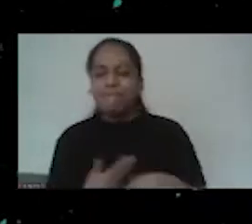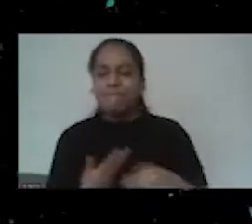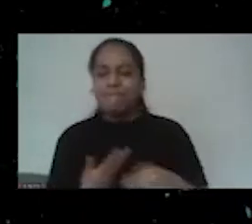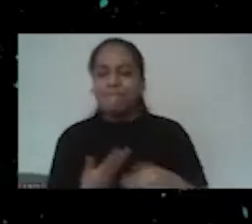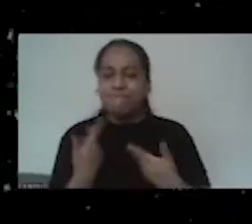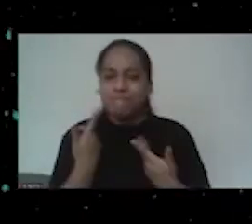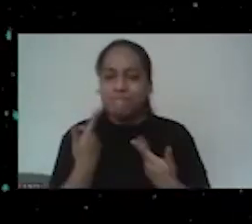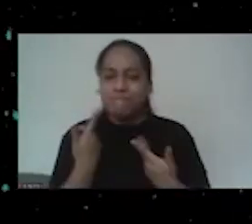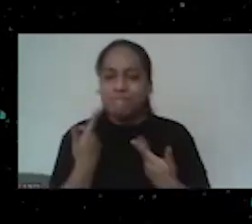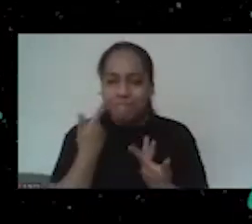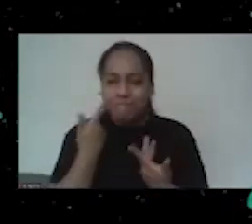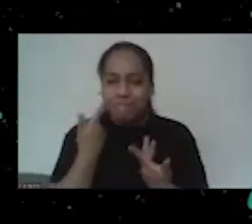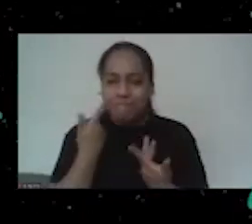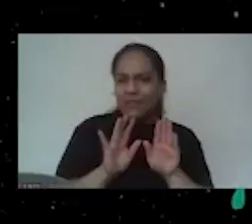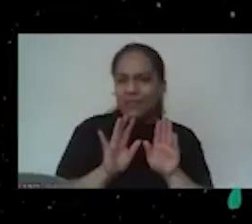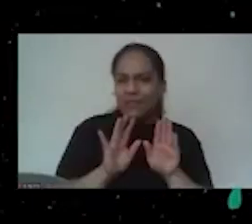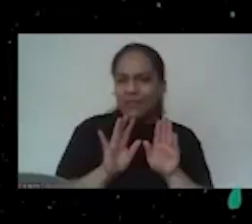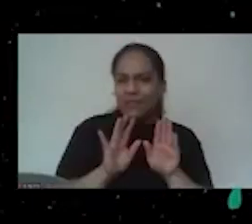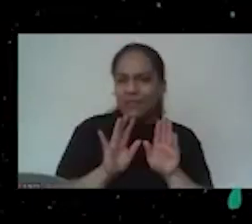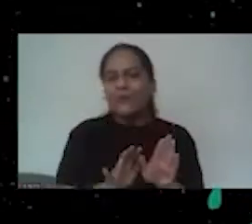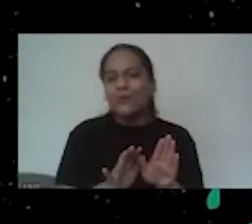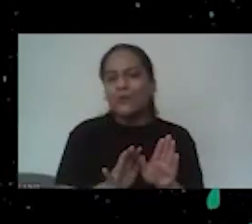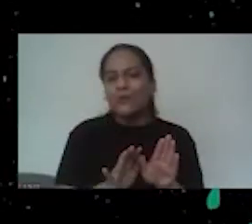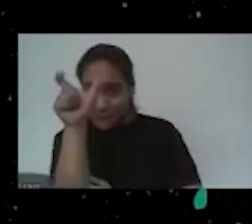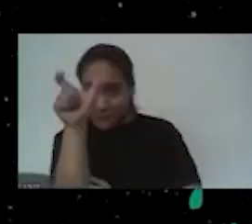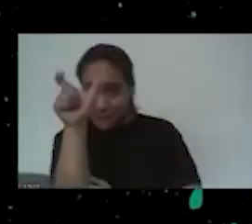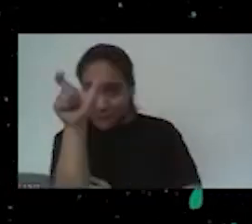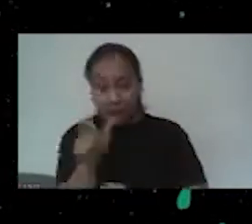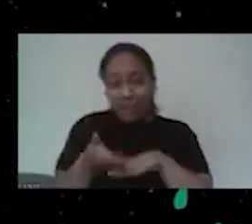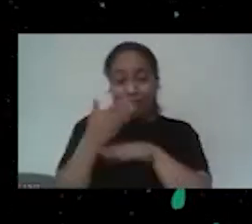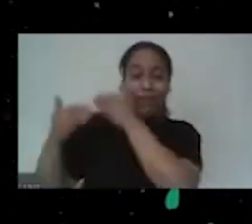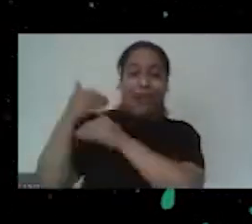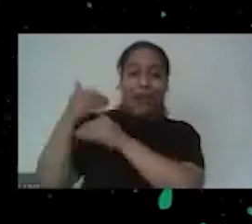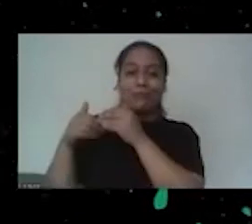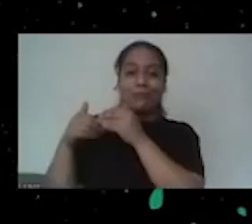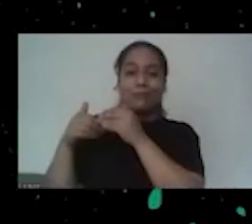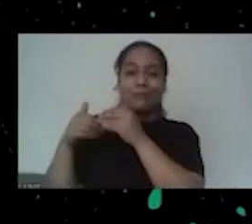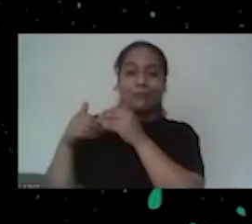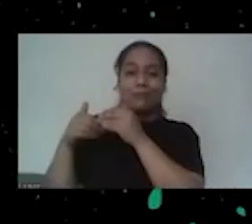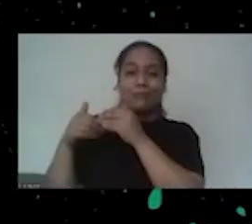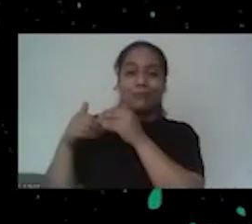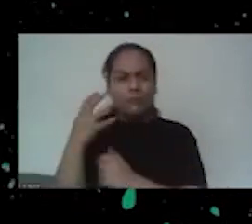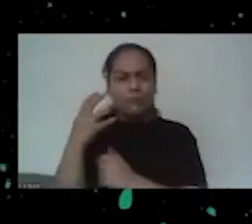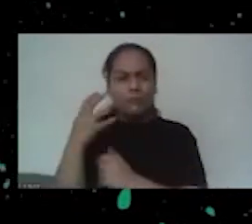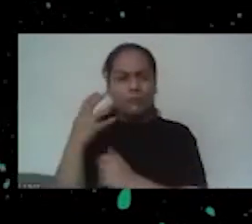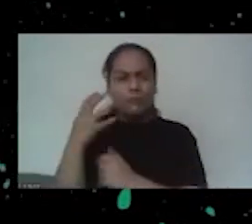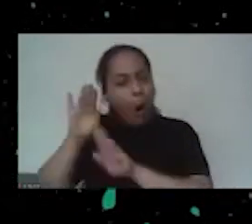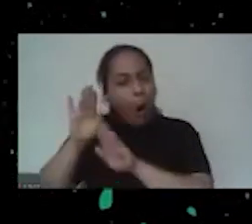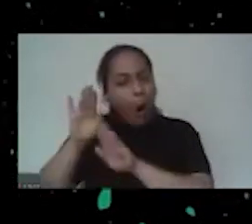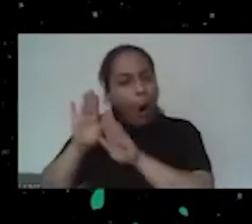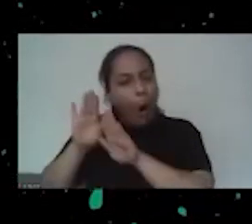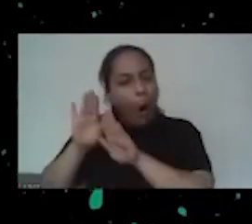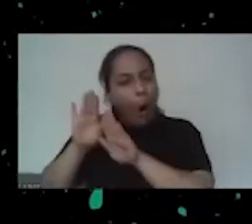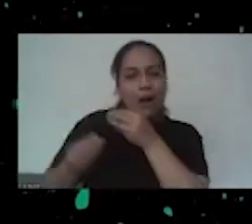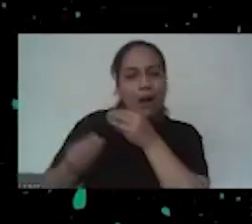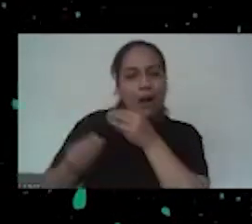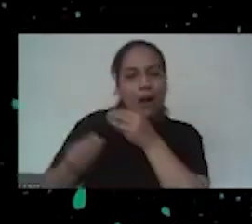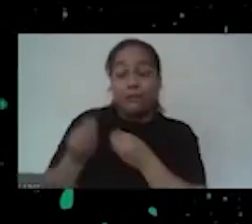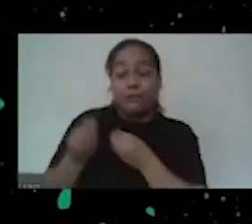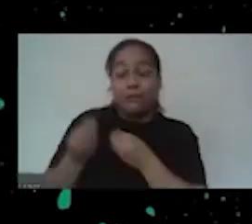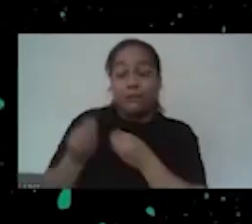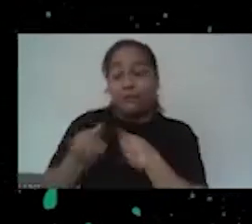a la sabiduría de nuestros ancestros, que es realmente impresionante y que ahí están, por lo menos para mí hasta el